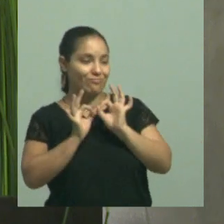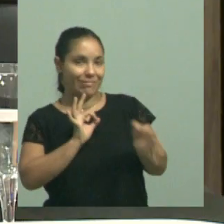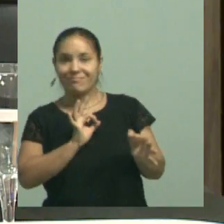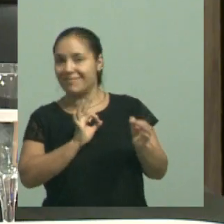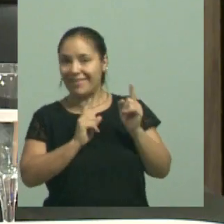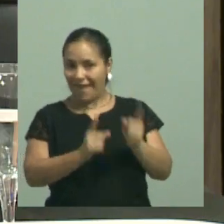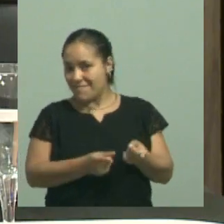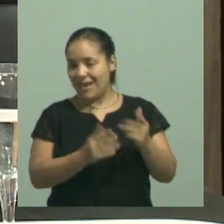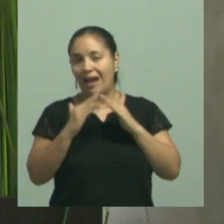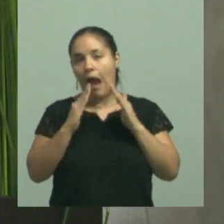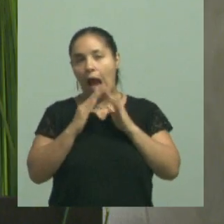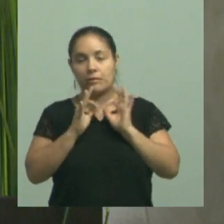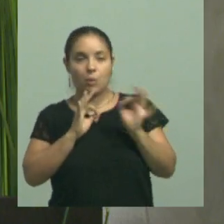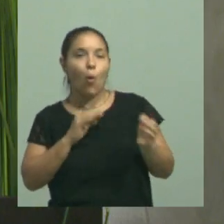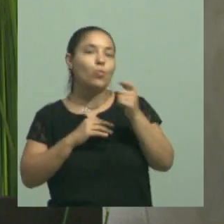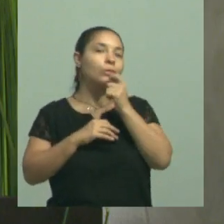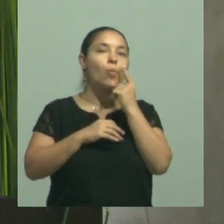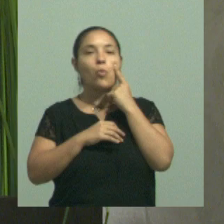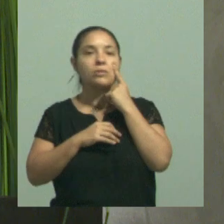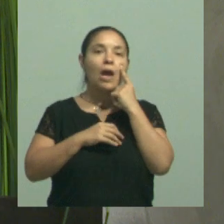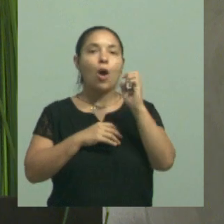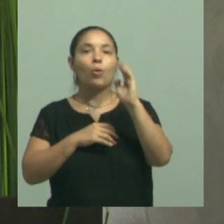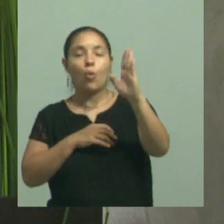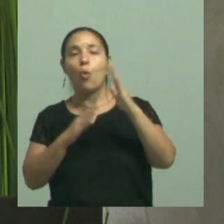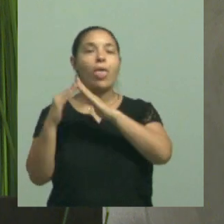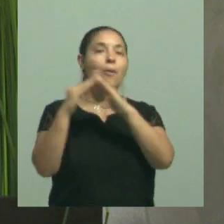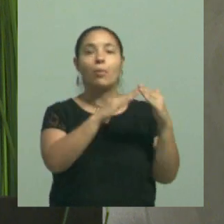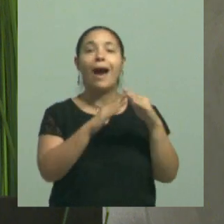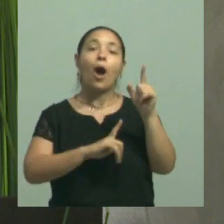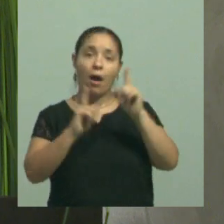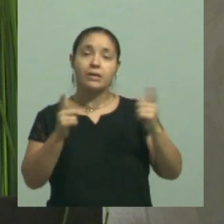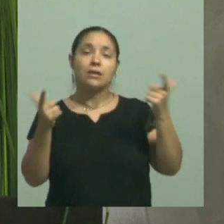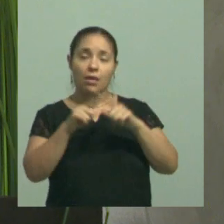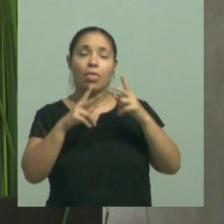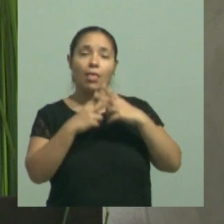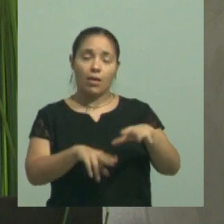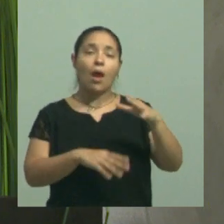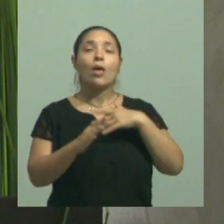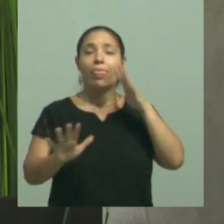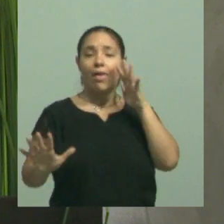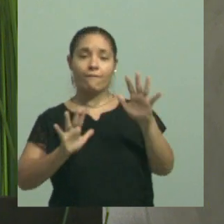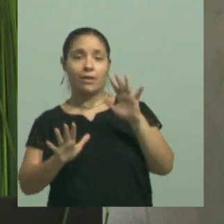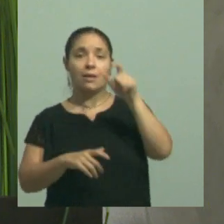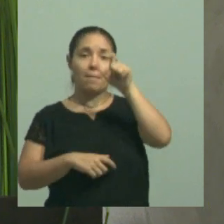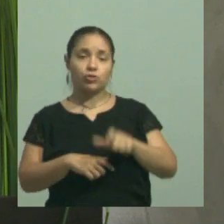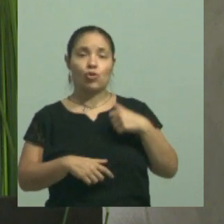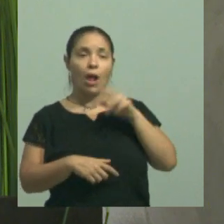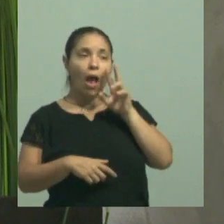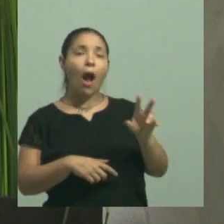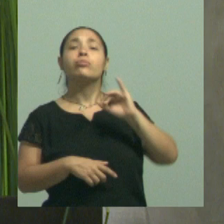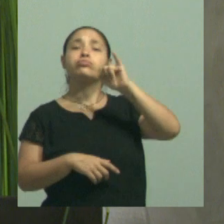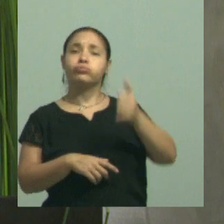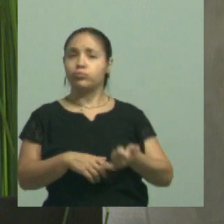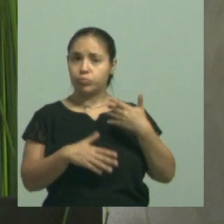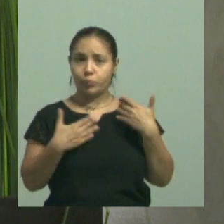también en los municipios, en los clubes de barrio, por ahí hay algunos tipos de talleres o cursos de defensa personal y por ahí aprovechar esa